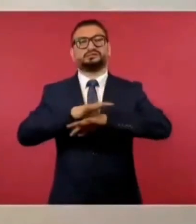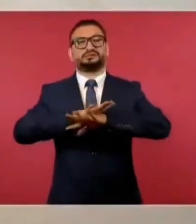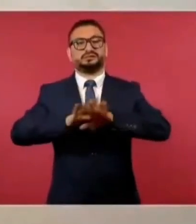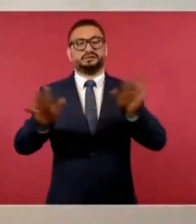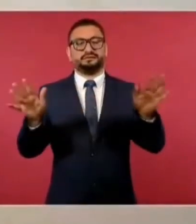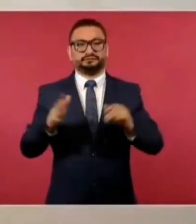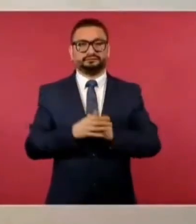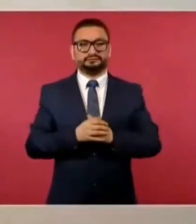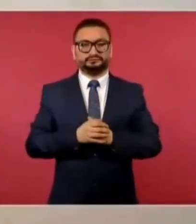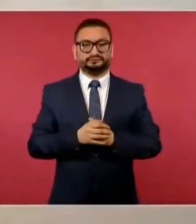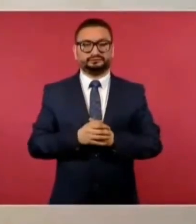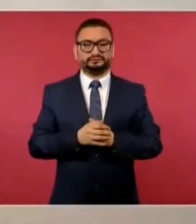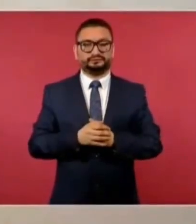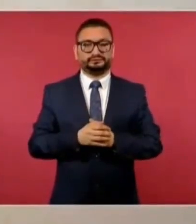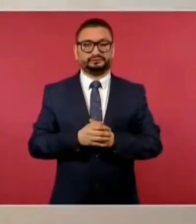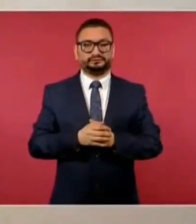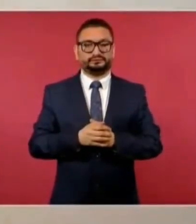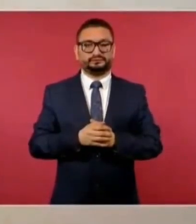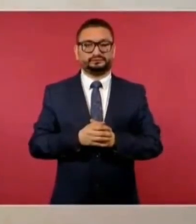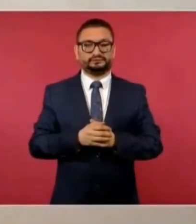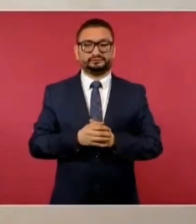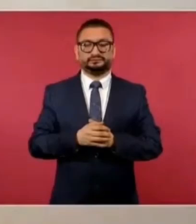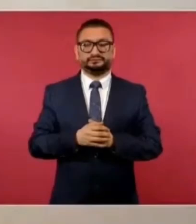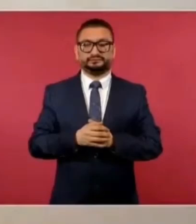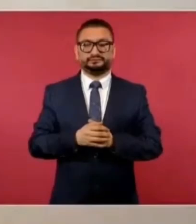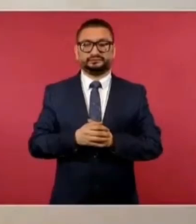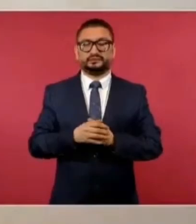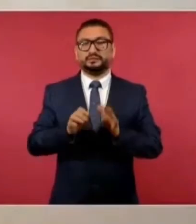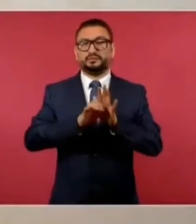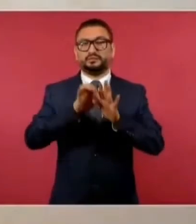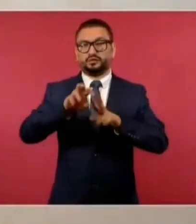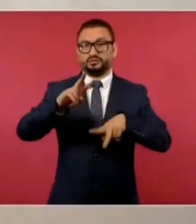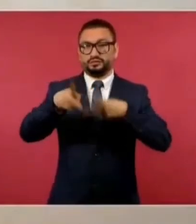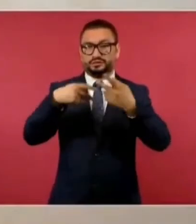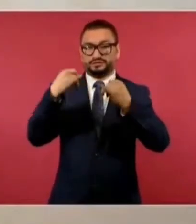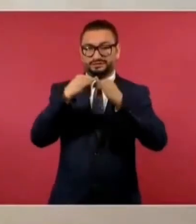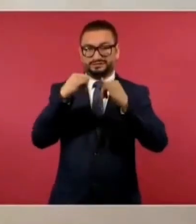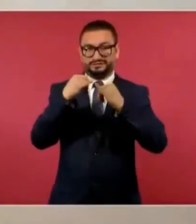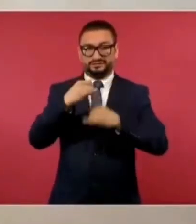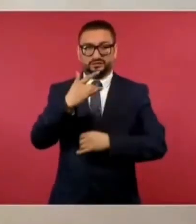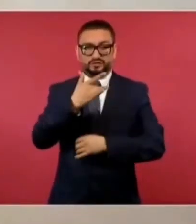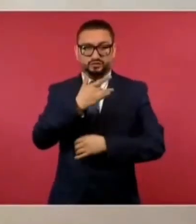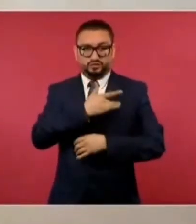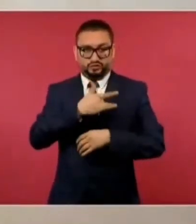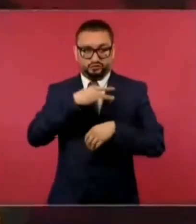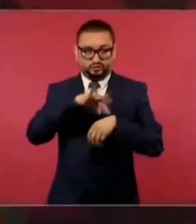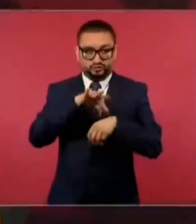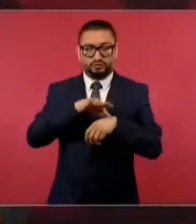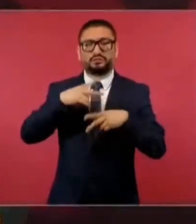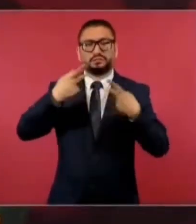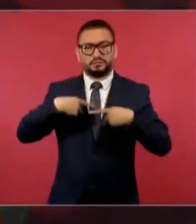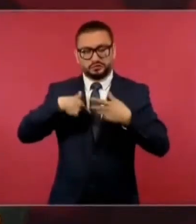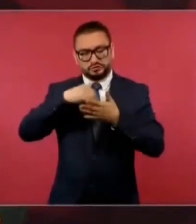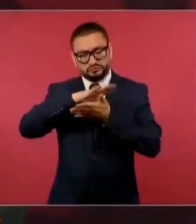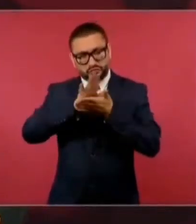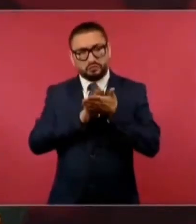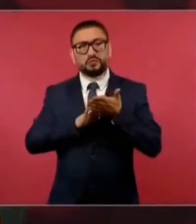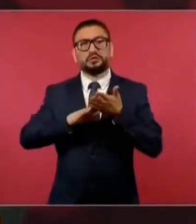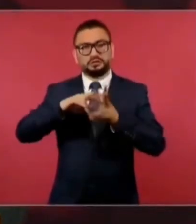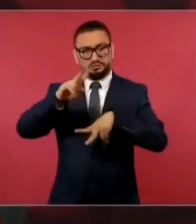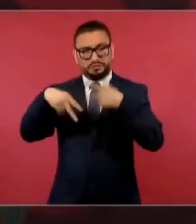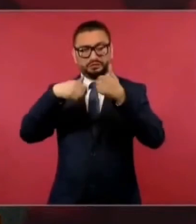quienes van al Instituto de Cardiología, gente humilde,